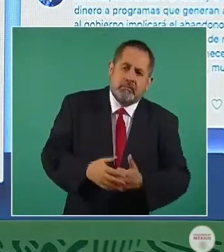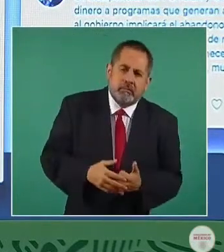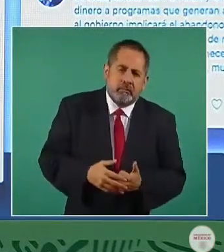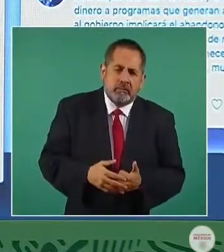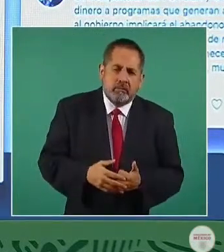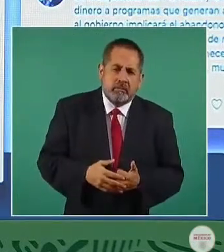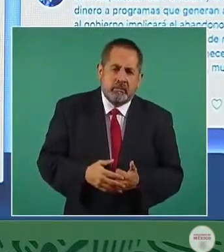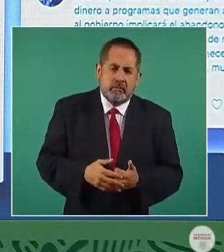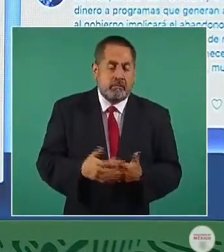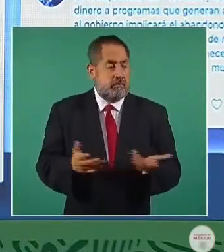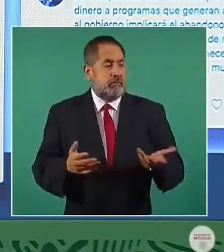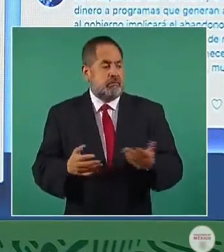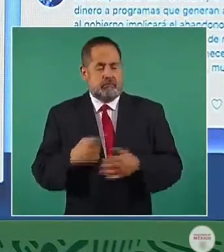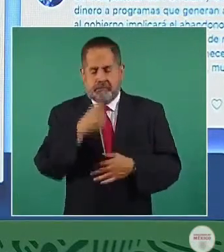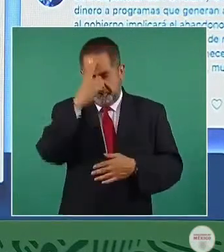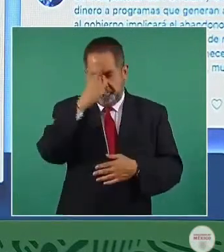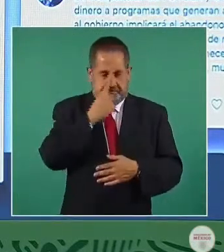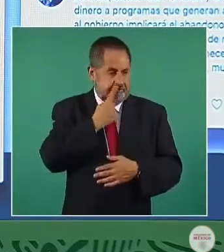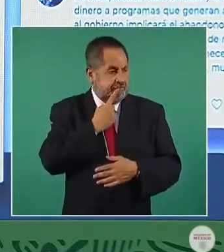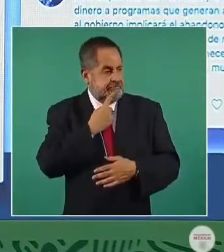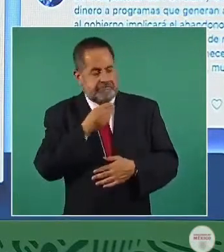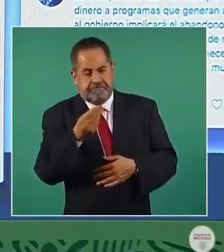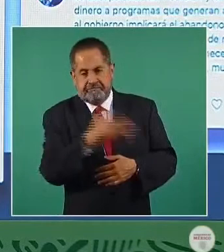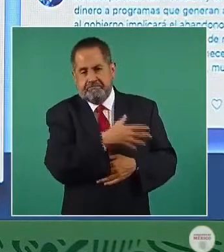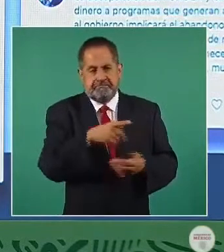Porque es mucho cinismo